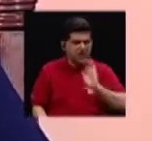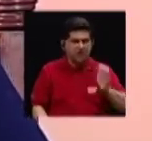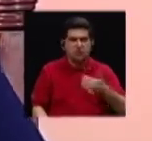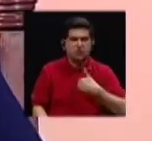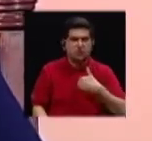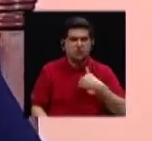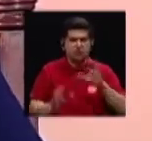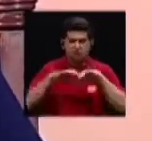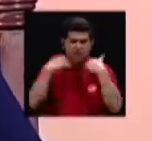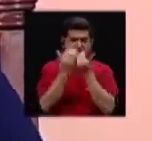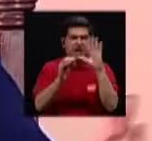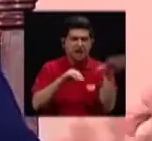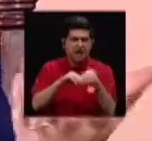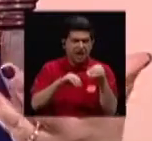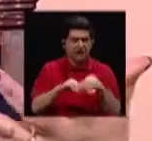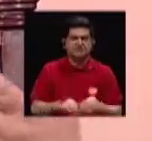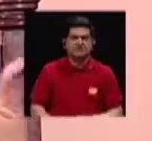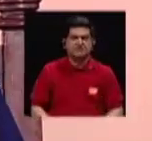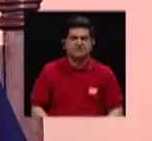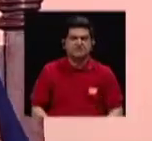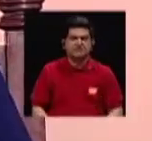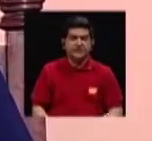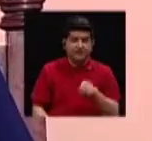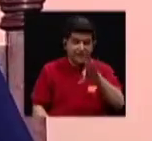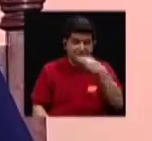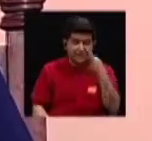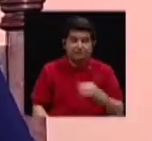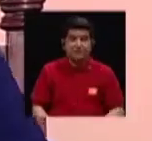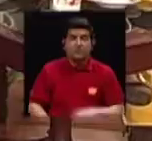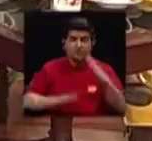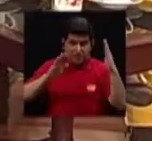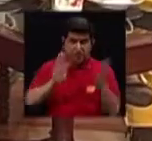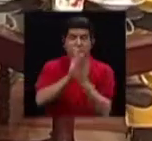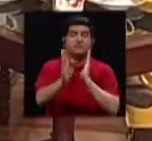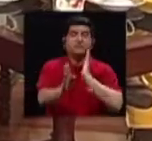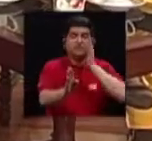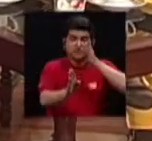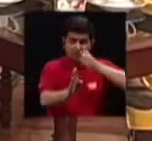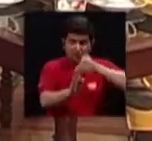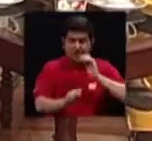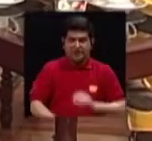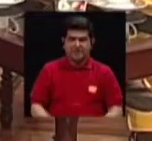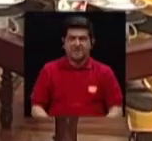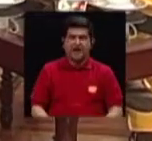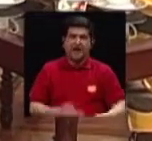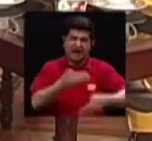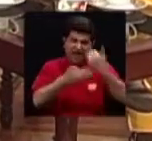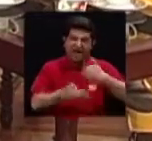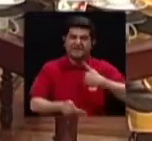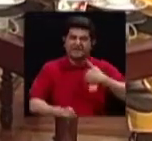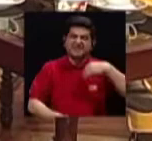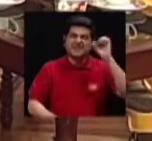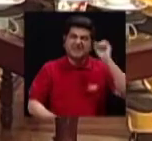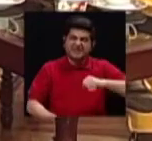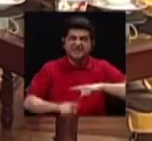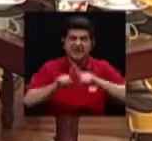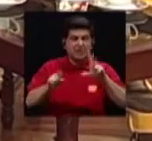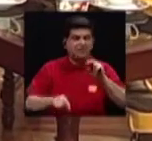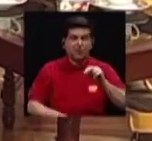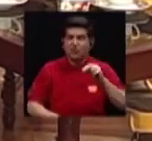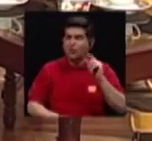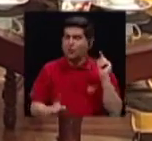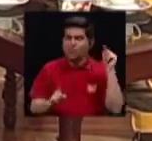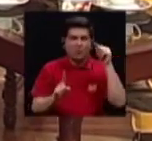clases adicionales de esto y esto, ¿verdad? Entonces es una confrontación más directa, que existía antes, sí, pero existía no con un propósito